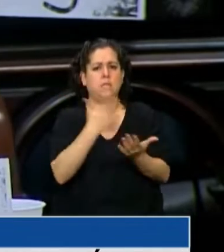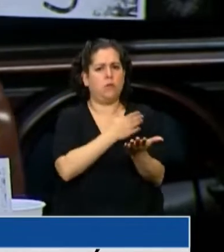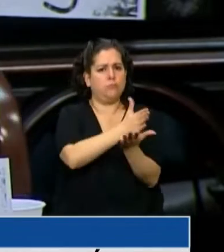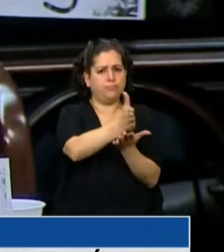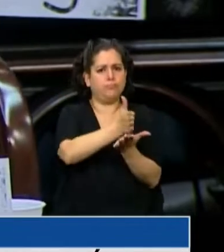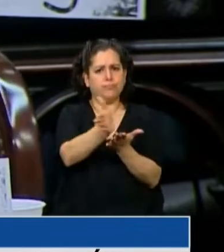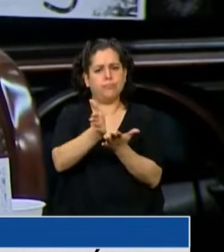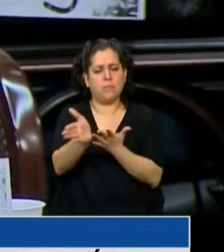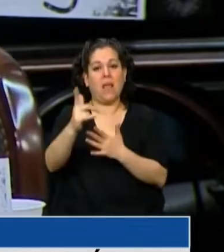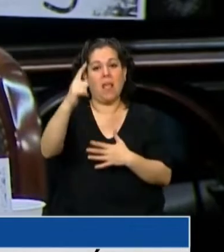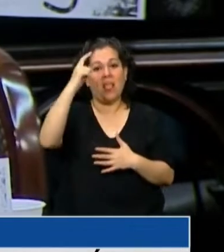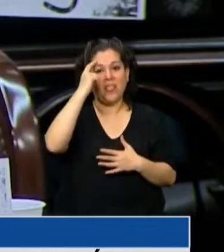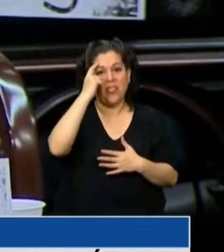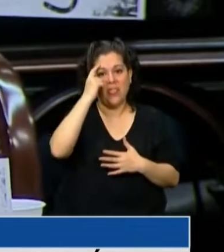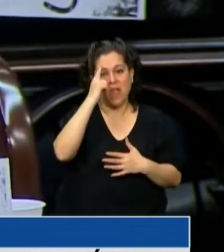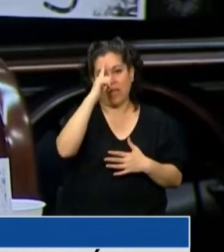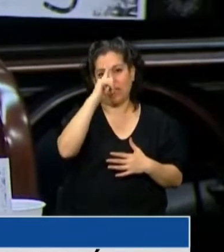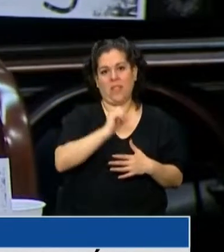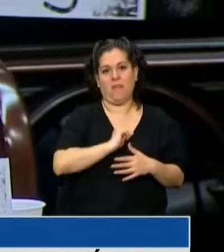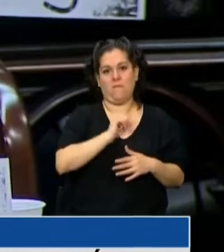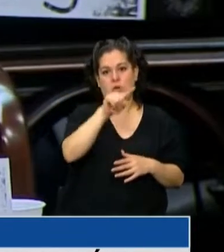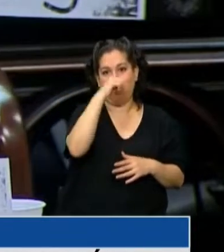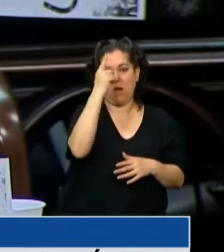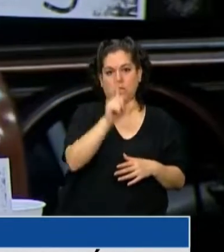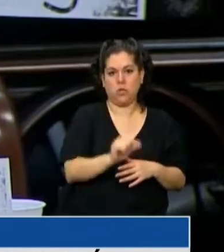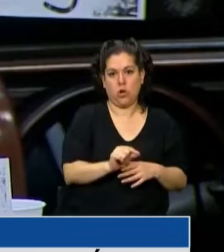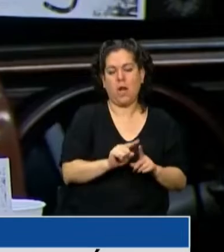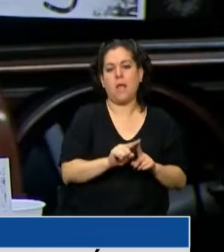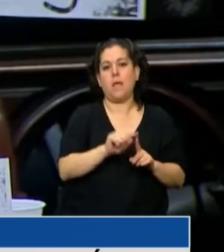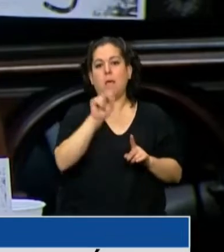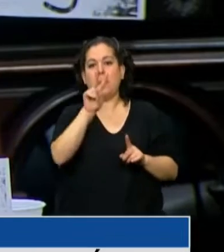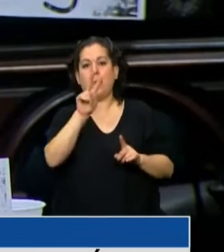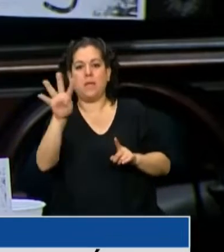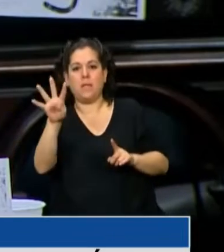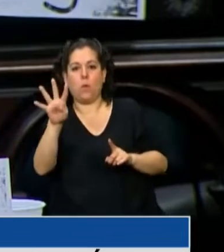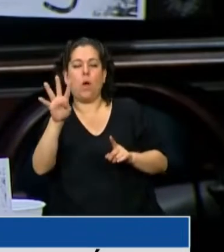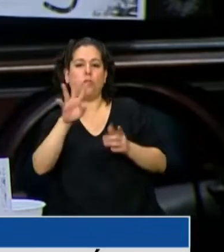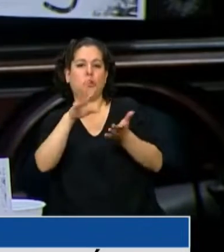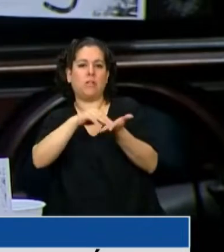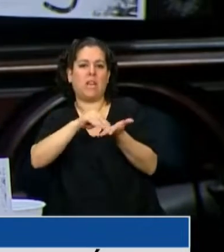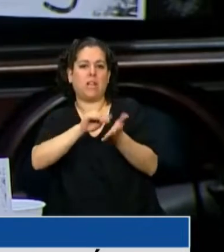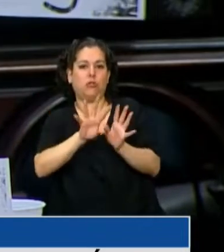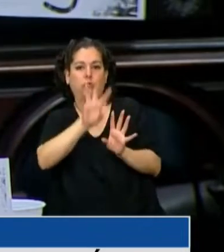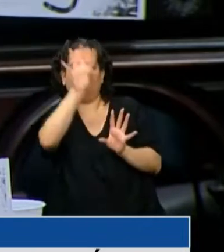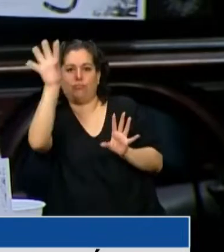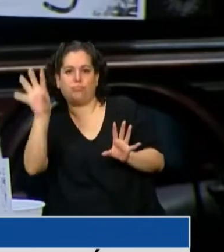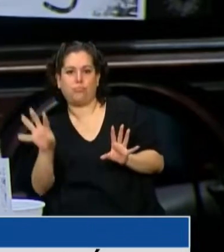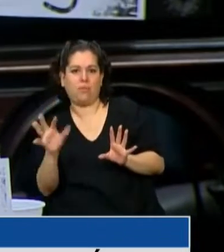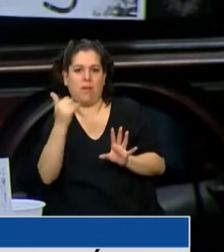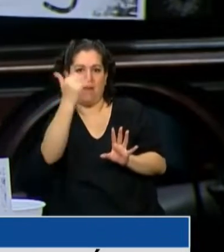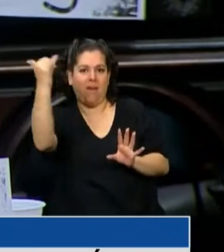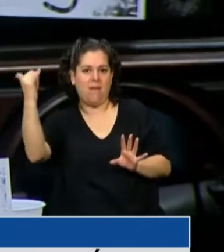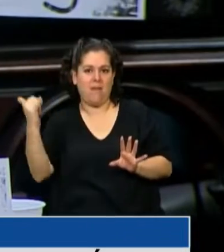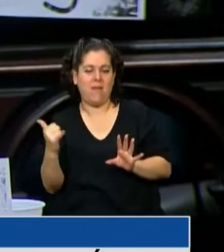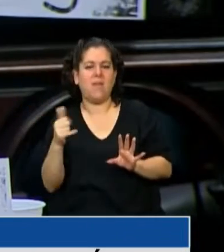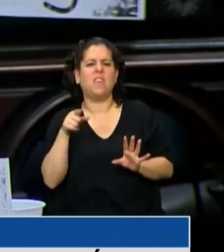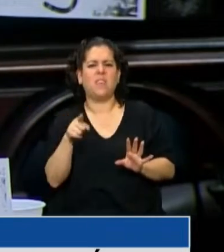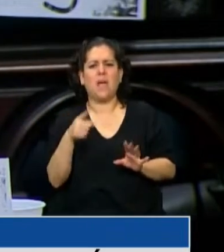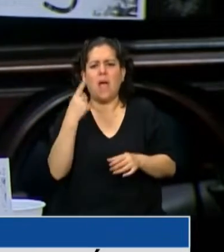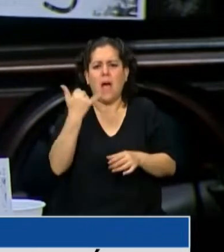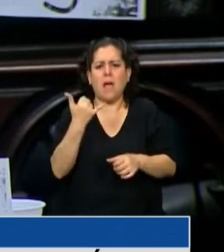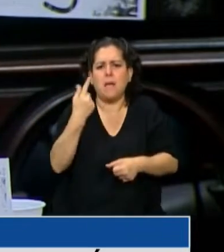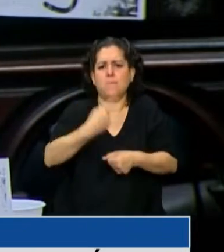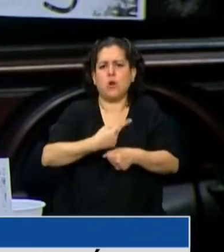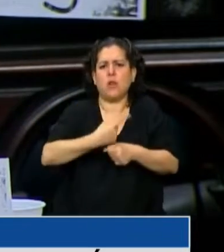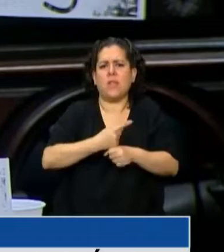integradoras, 10 desafíos nacionales y 24 agendas territoriales, donde están expresadas las prioridades